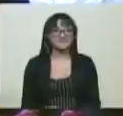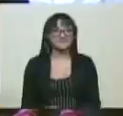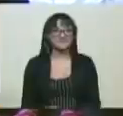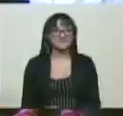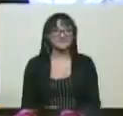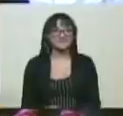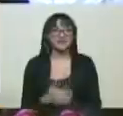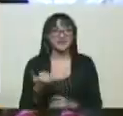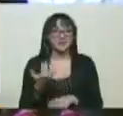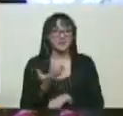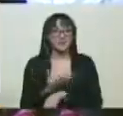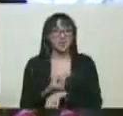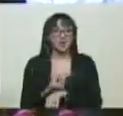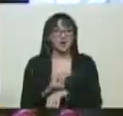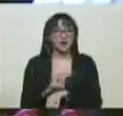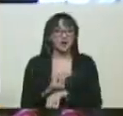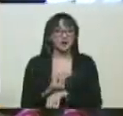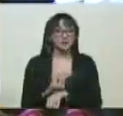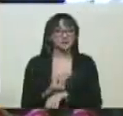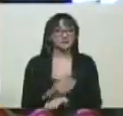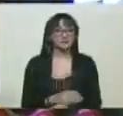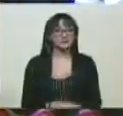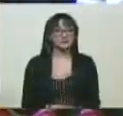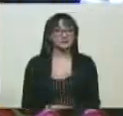En Monagas, camarada Yelitze,